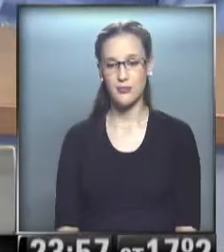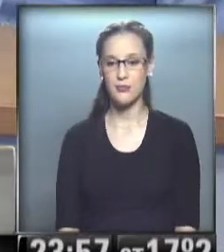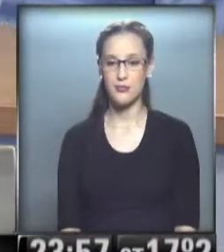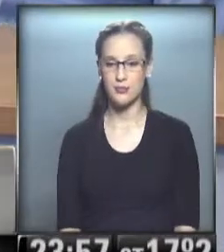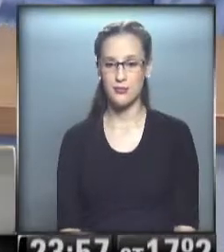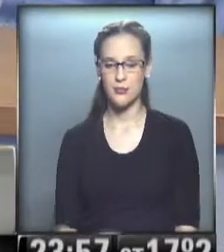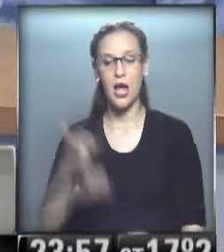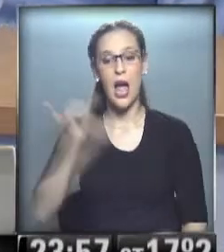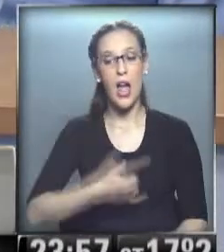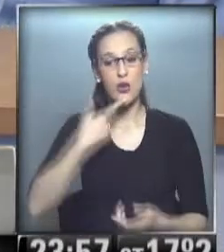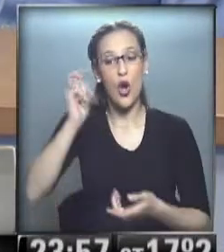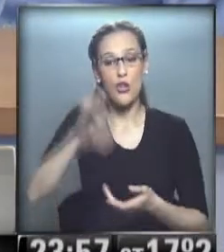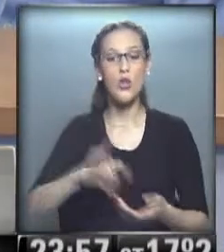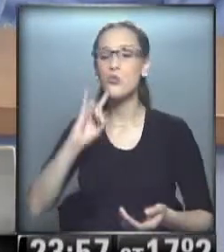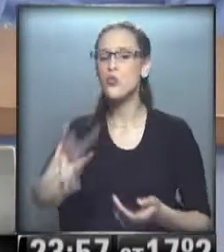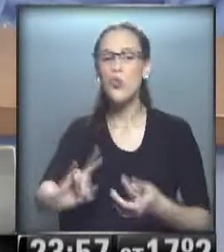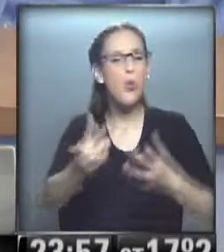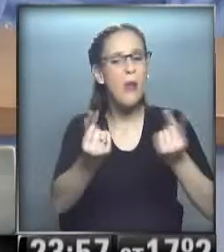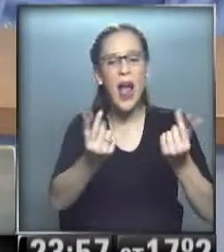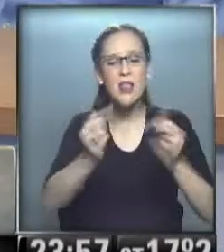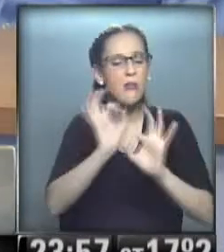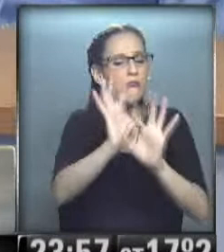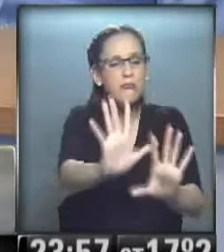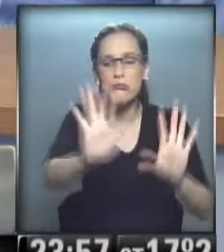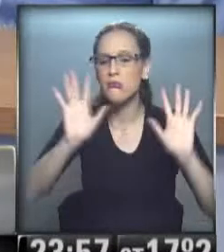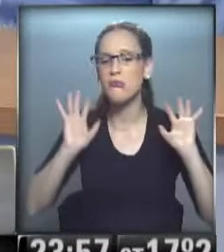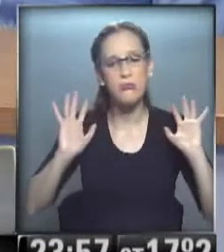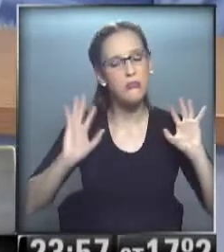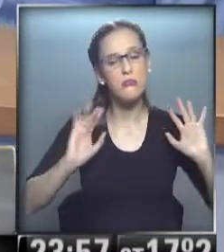que ellos pongan la cifra que crean conveniente